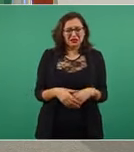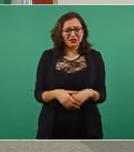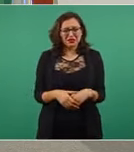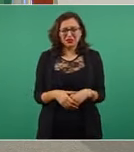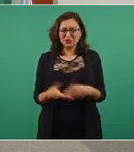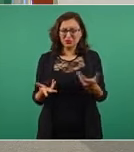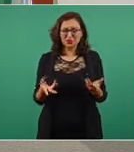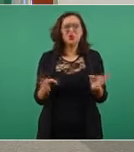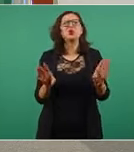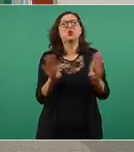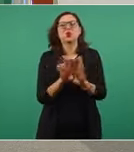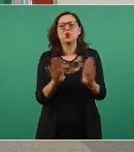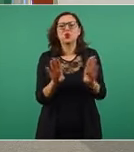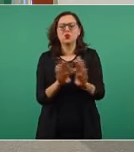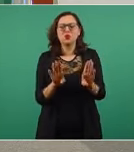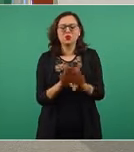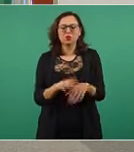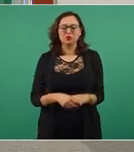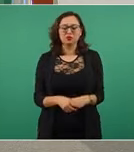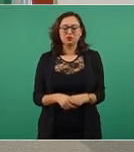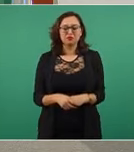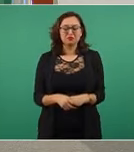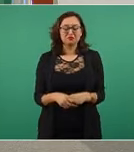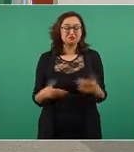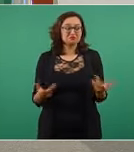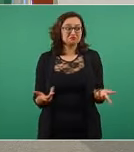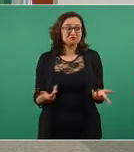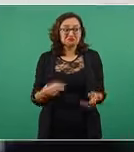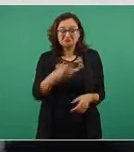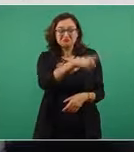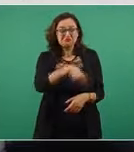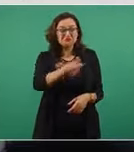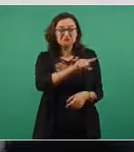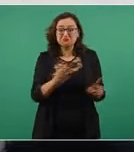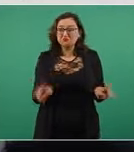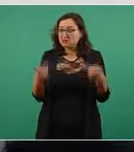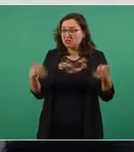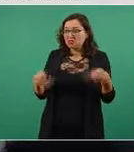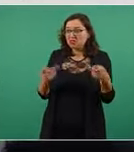no ha de ser raquítica la producción